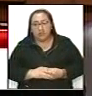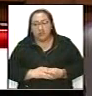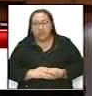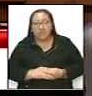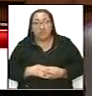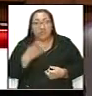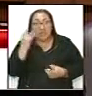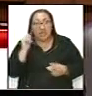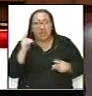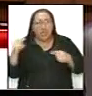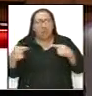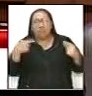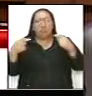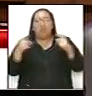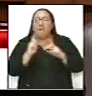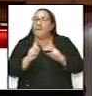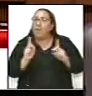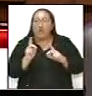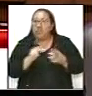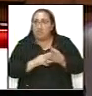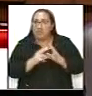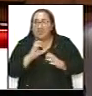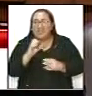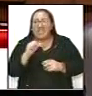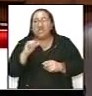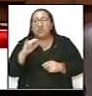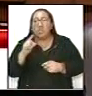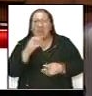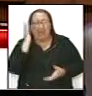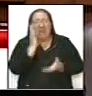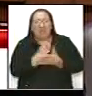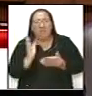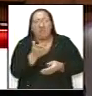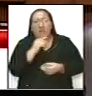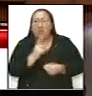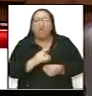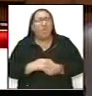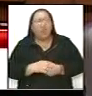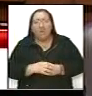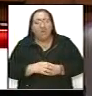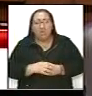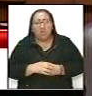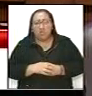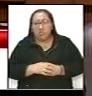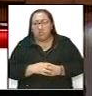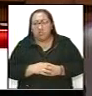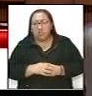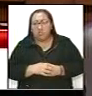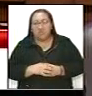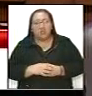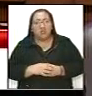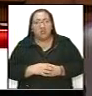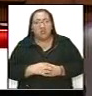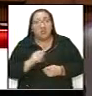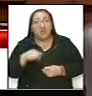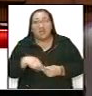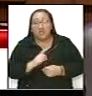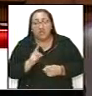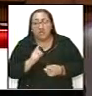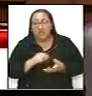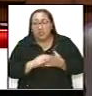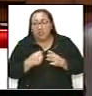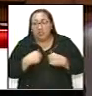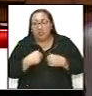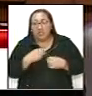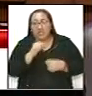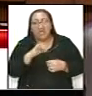tener posiciones altisonantes, pero no es evidentemente esto el asalto al cuartel de invierno, ni tampoco estamos